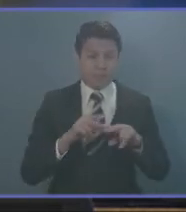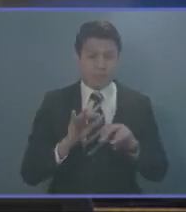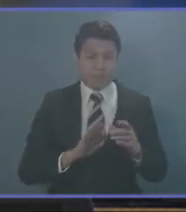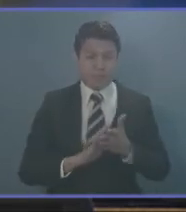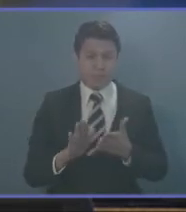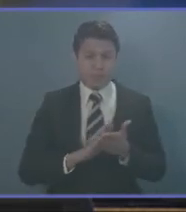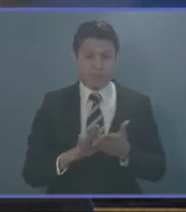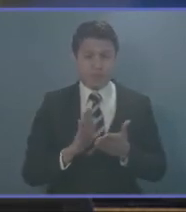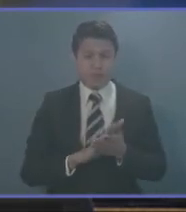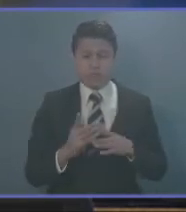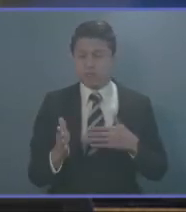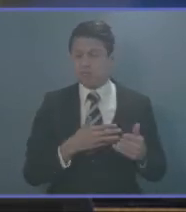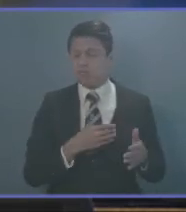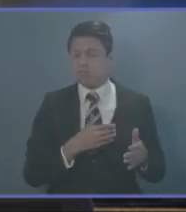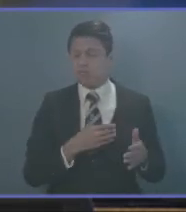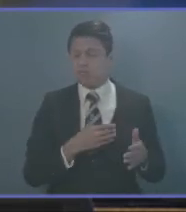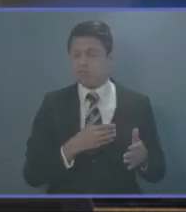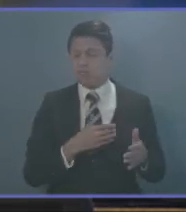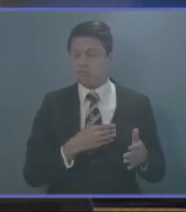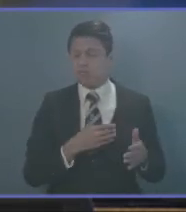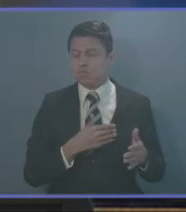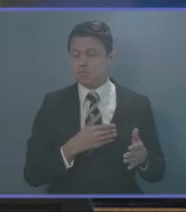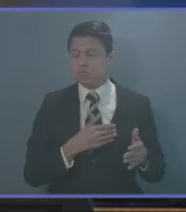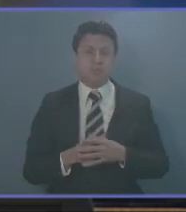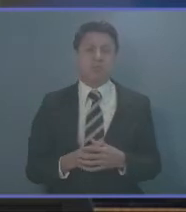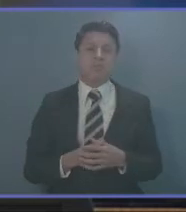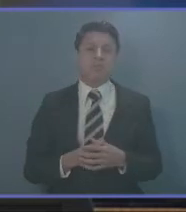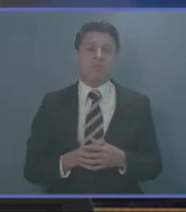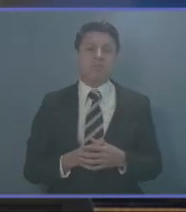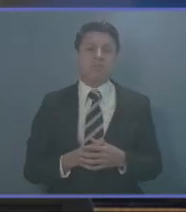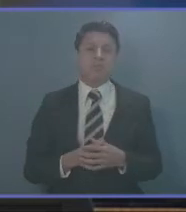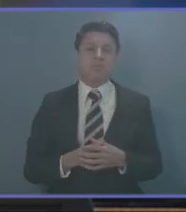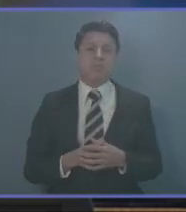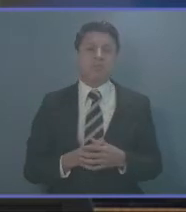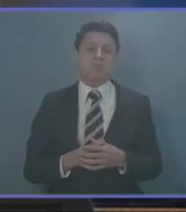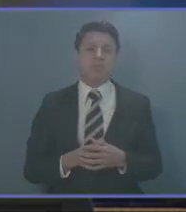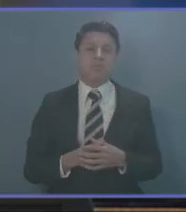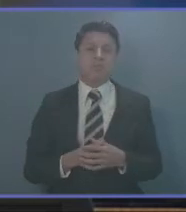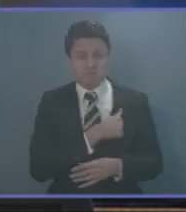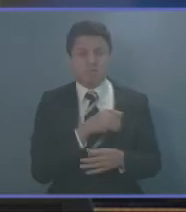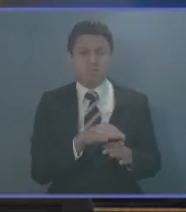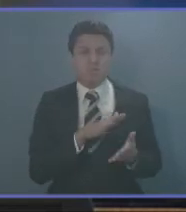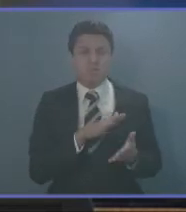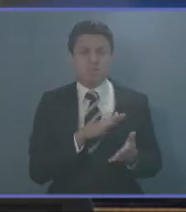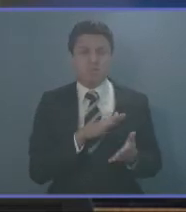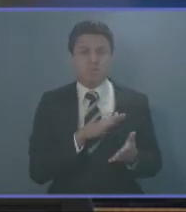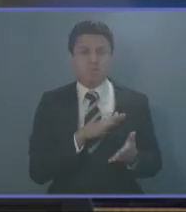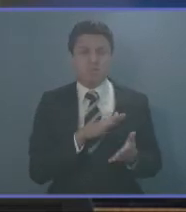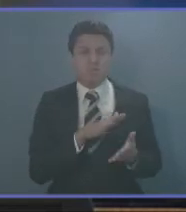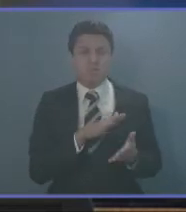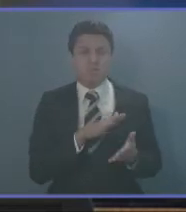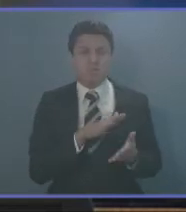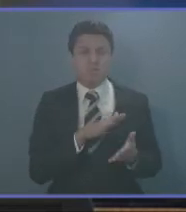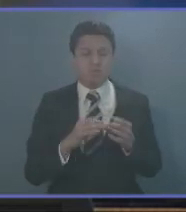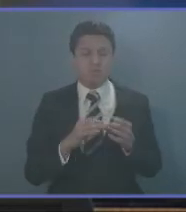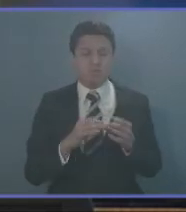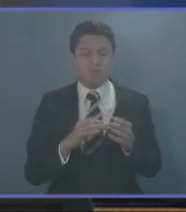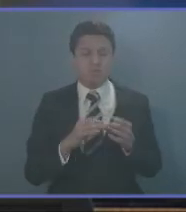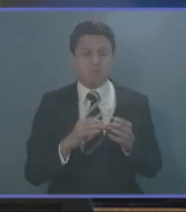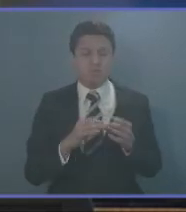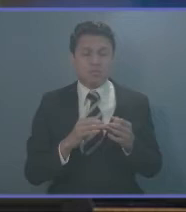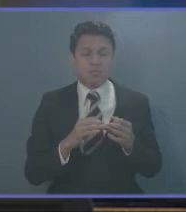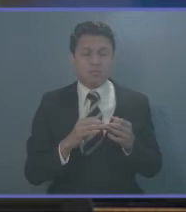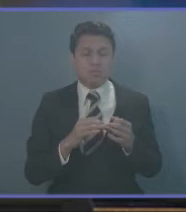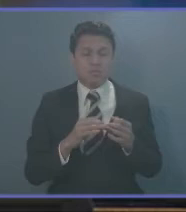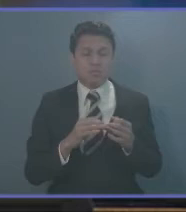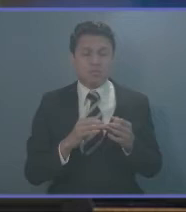el tributo sin necesidad de resolución o requerimiento. En consecuencia, la obligación de pagarlo subsistirá aun cuando no